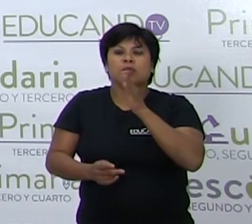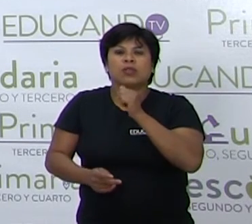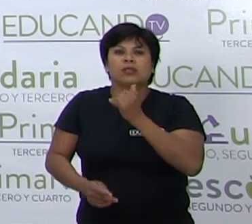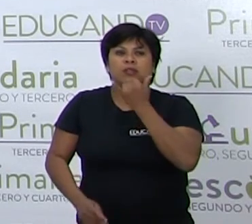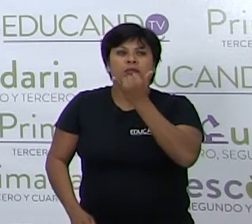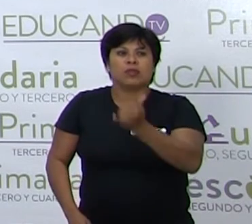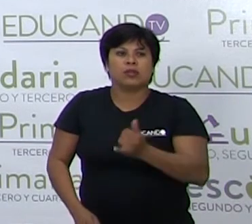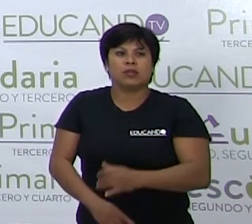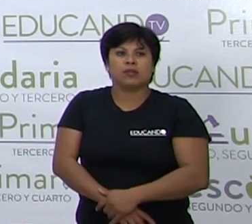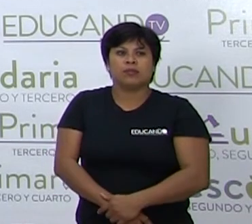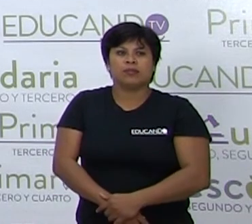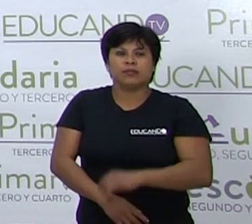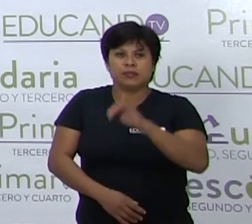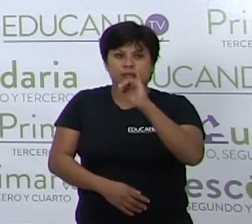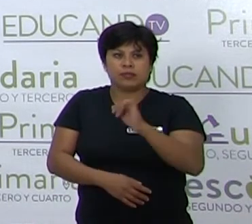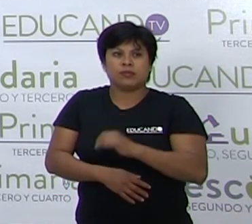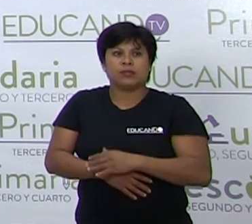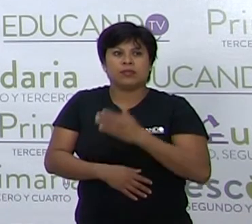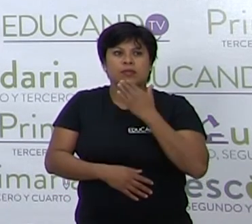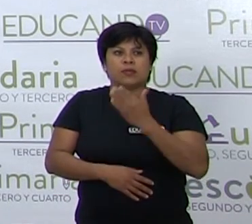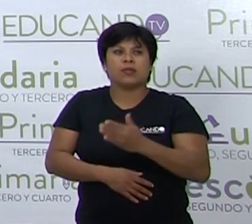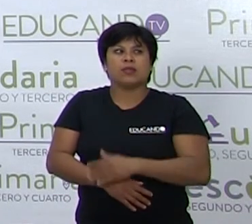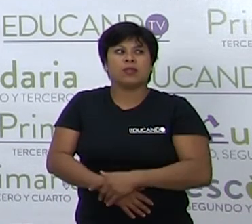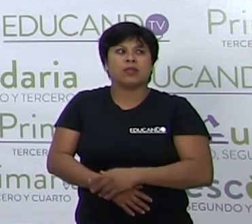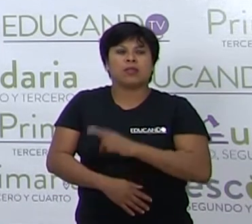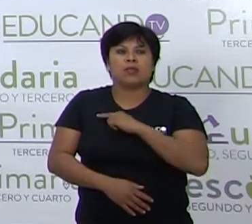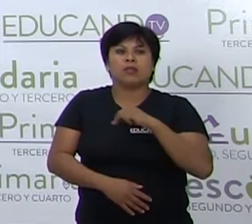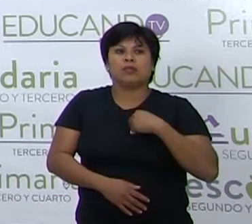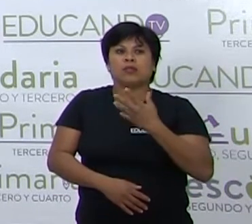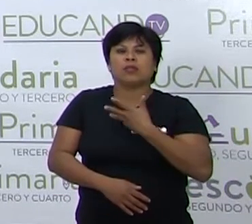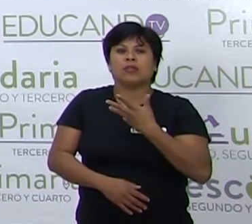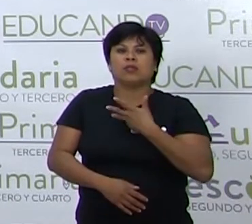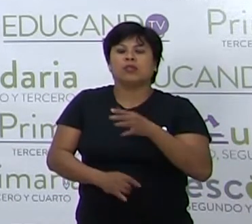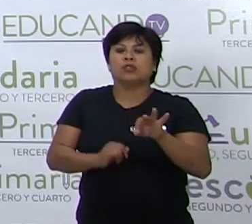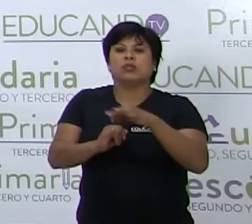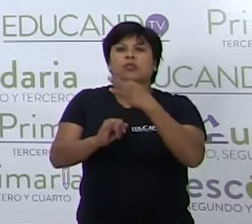equivocar. ¿Sí? Muy bien. Tenemos un último